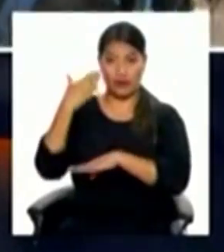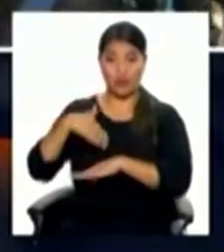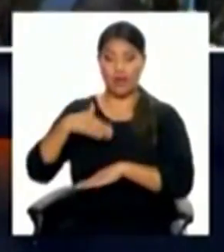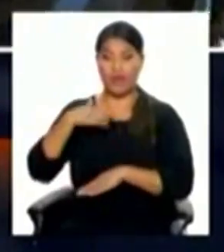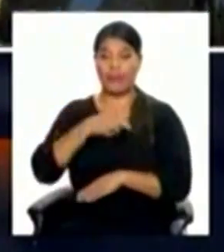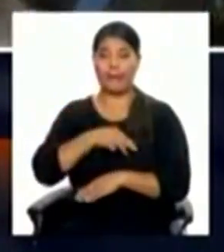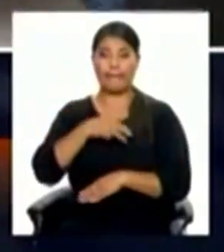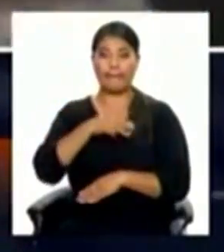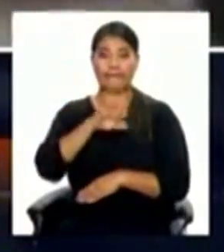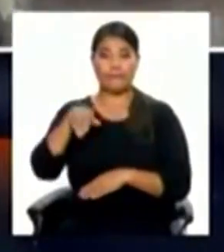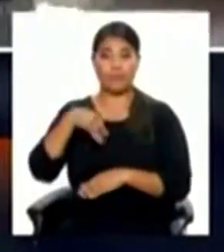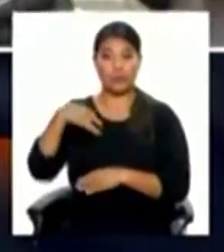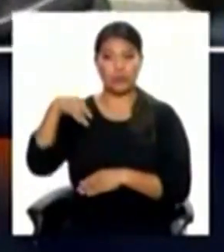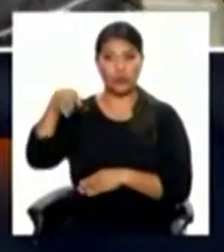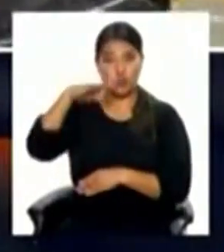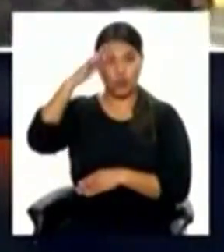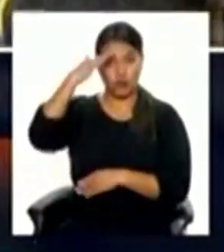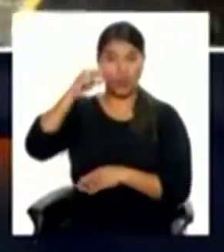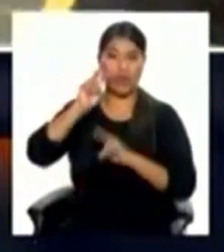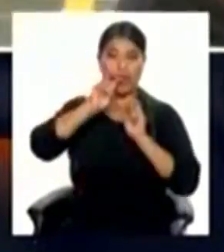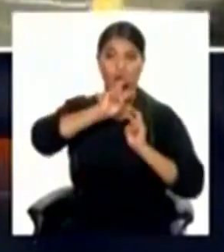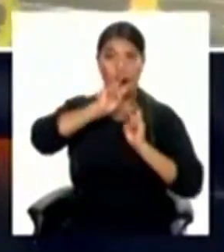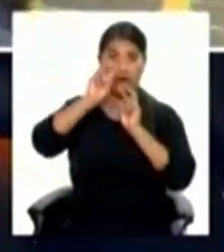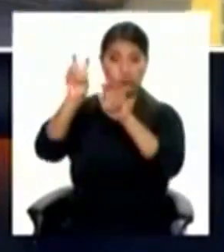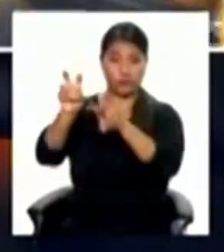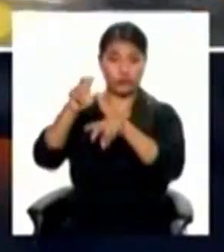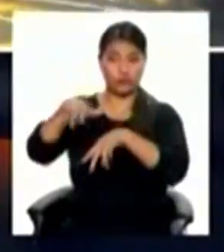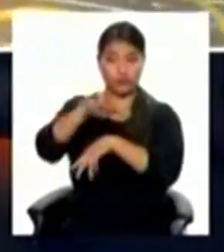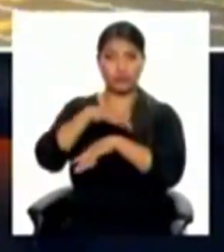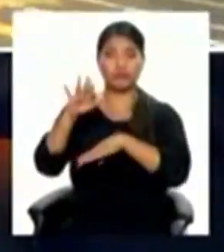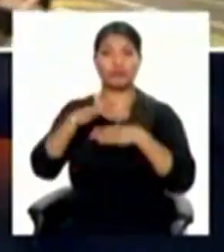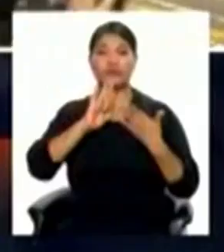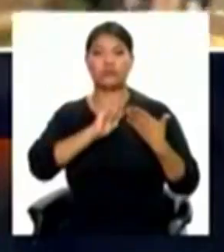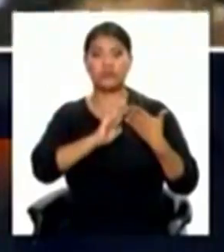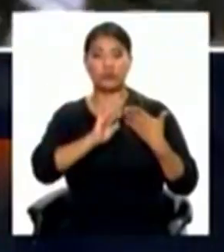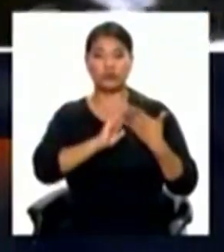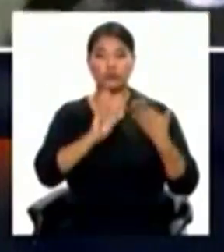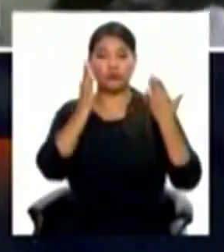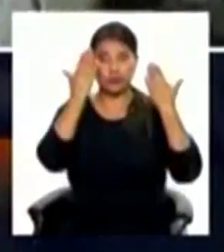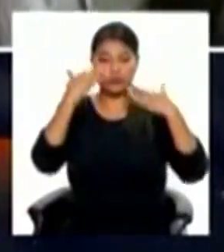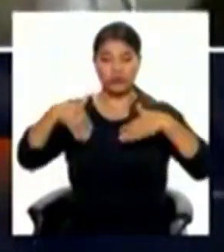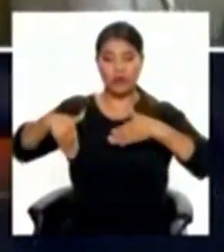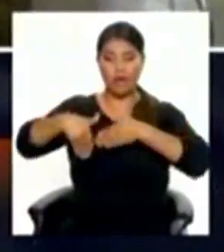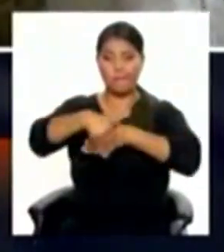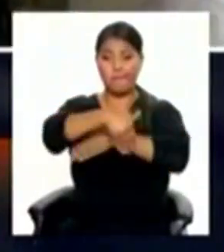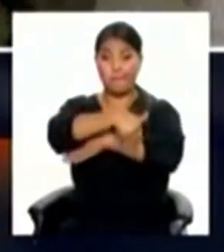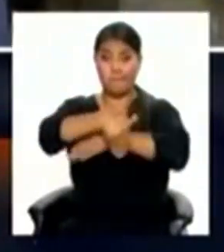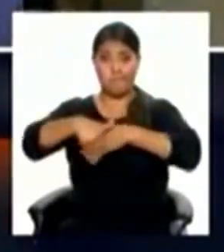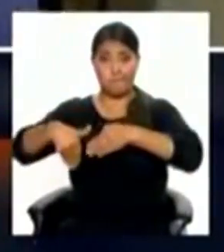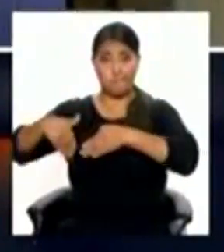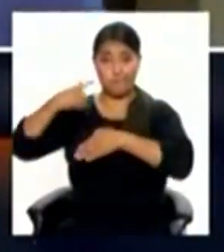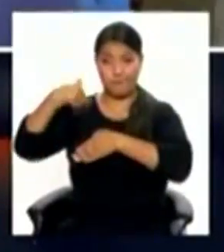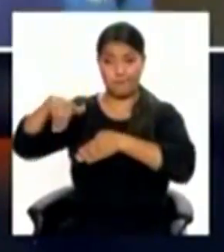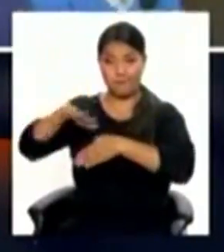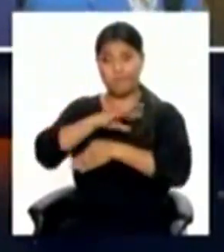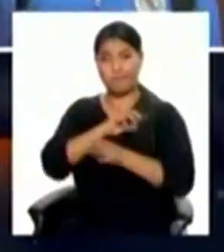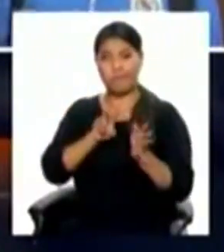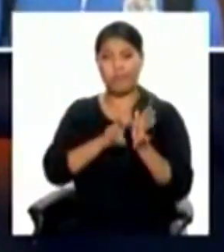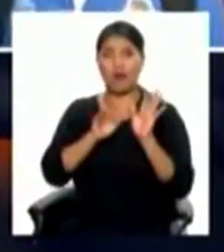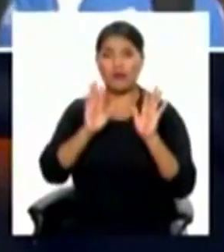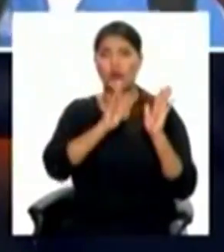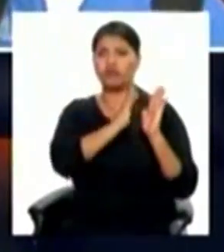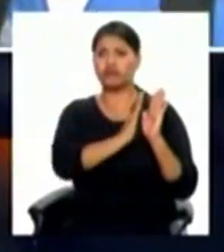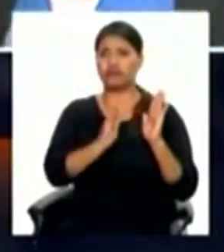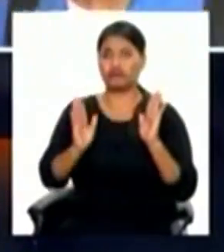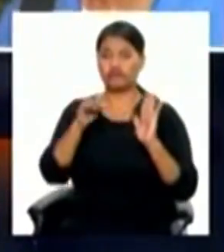un comunicado donde lamenta lo sucedido y que al momento de ocurrir este hecho ejecutaron todo el